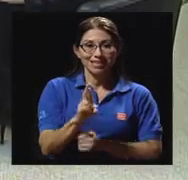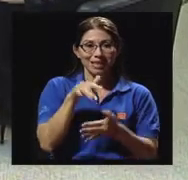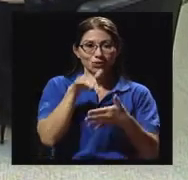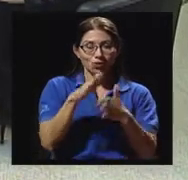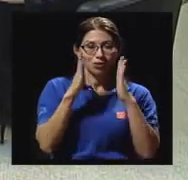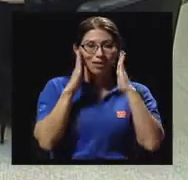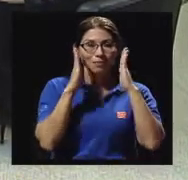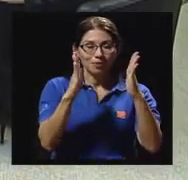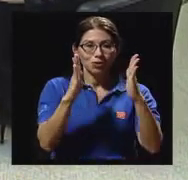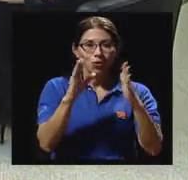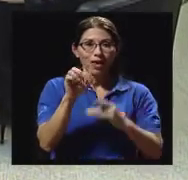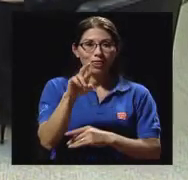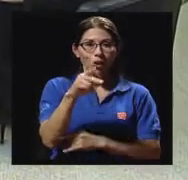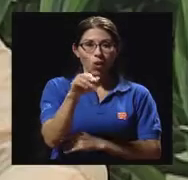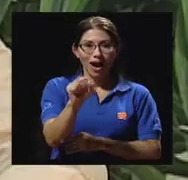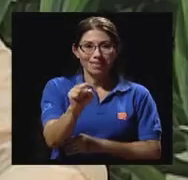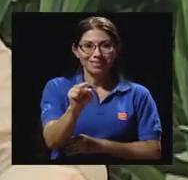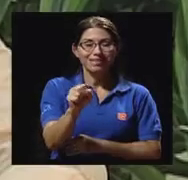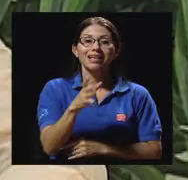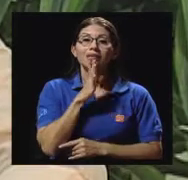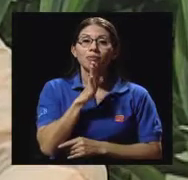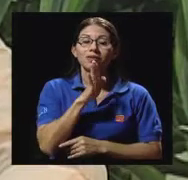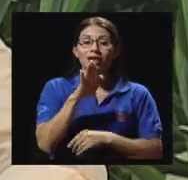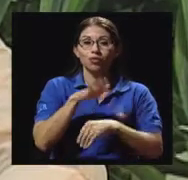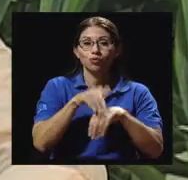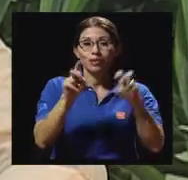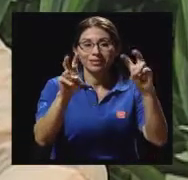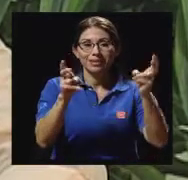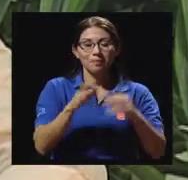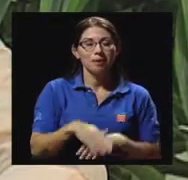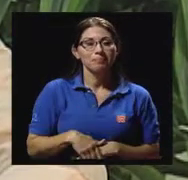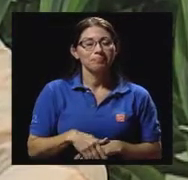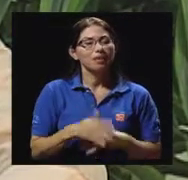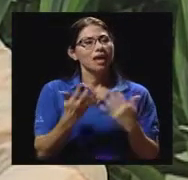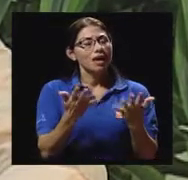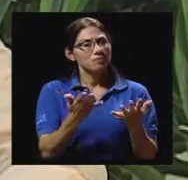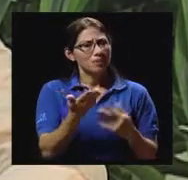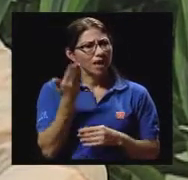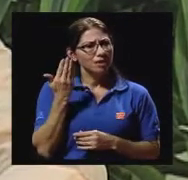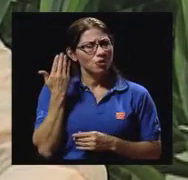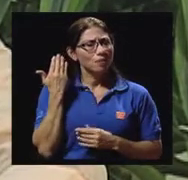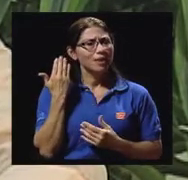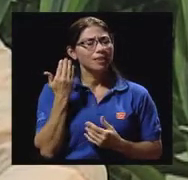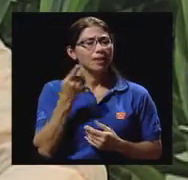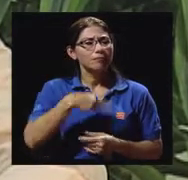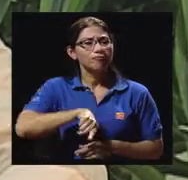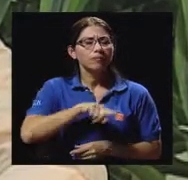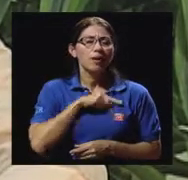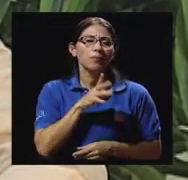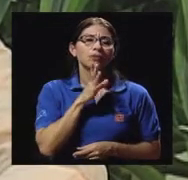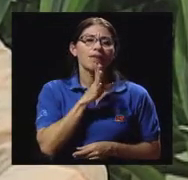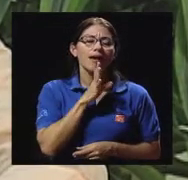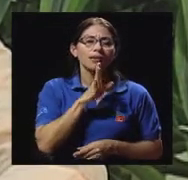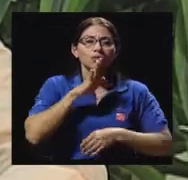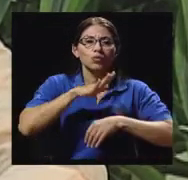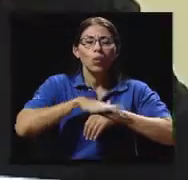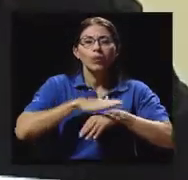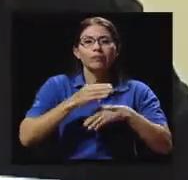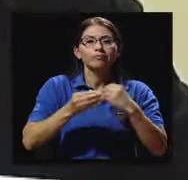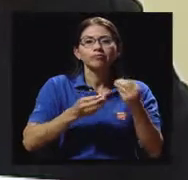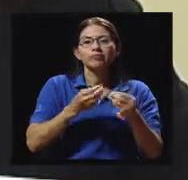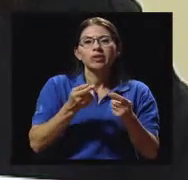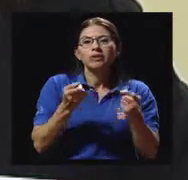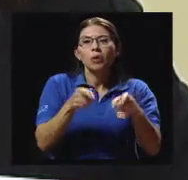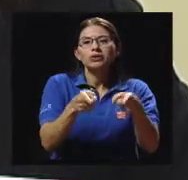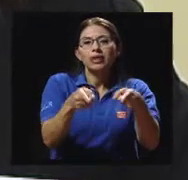e Intervención en Drogas y estamos conversando sobre este tema. Y doña Giselle, anteriormente estábamos comentando un poco de